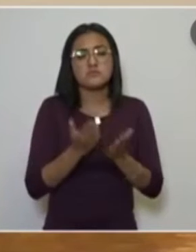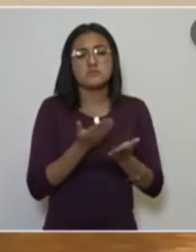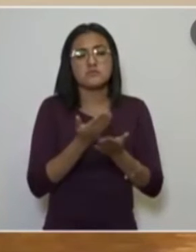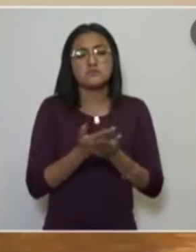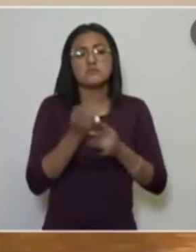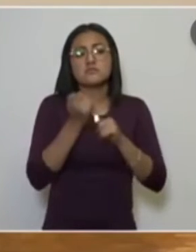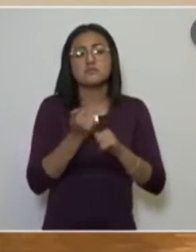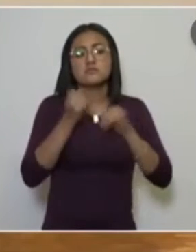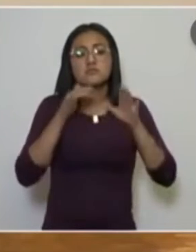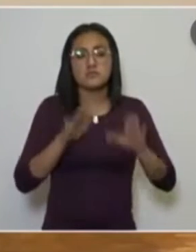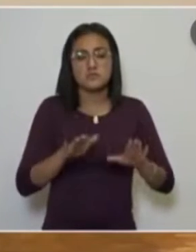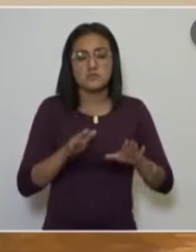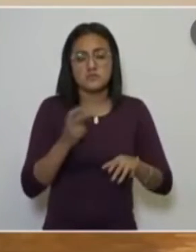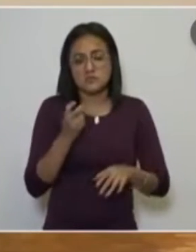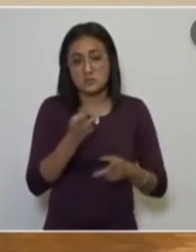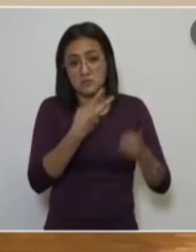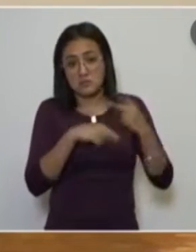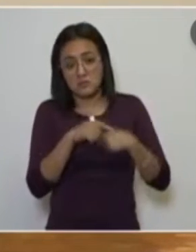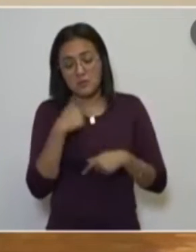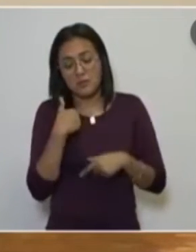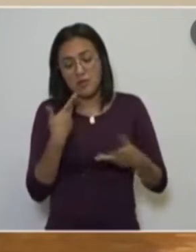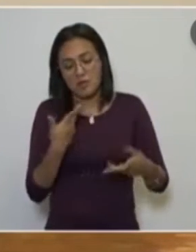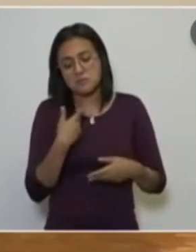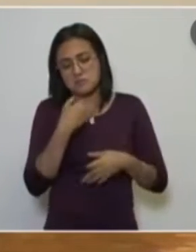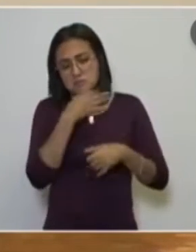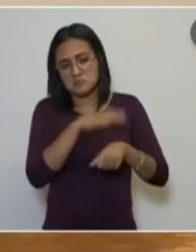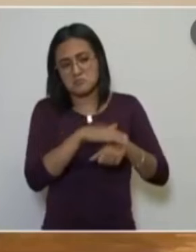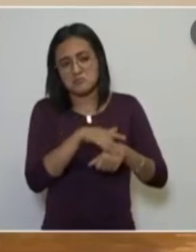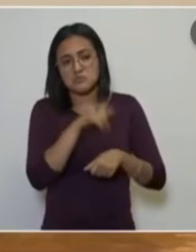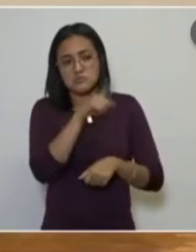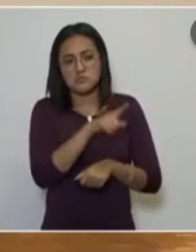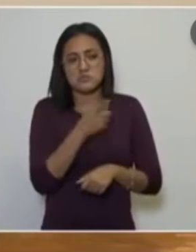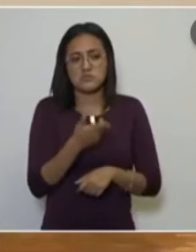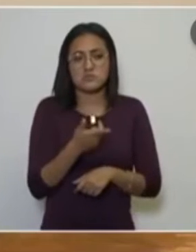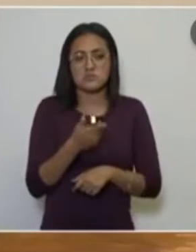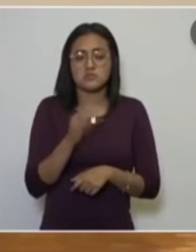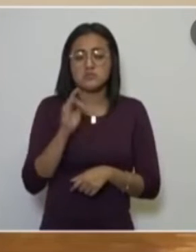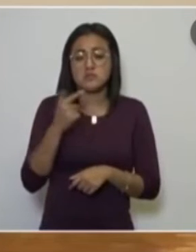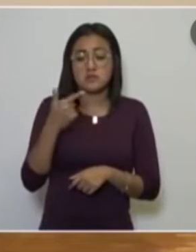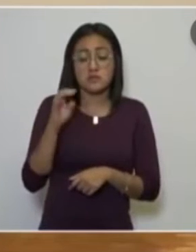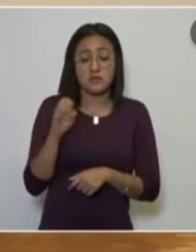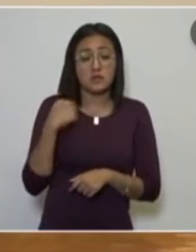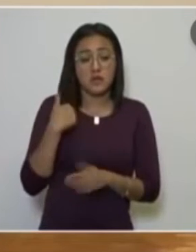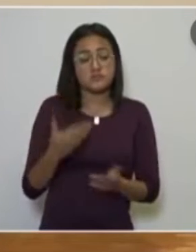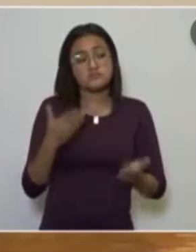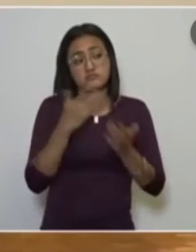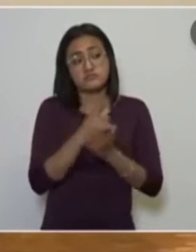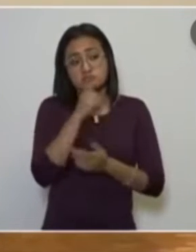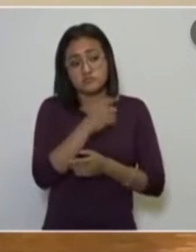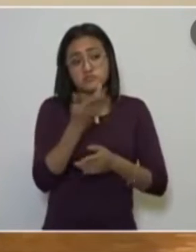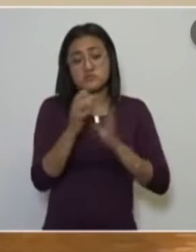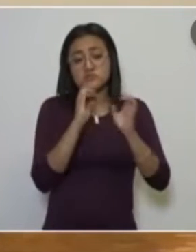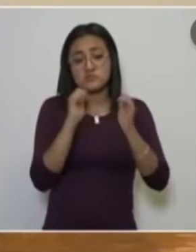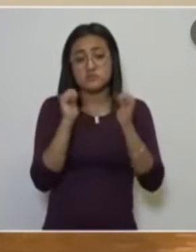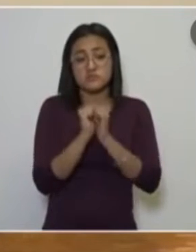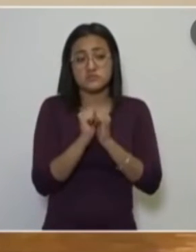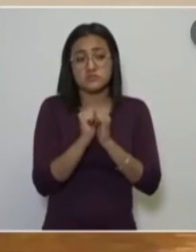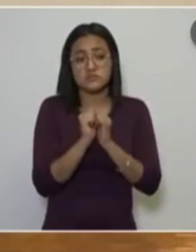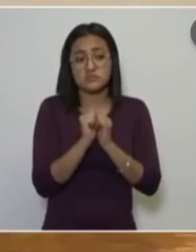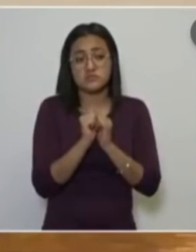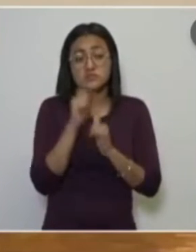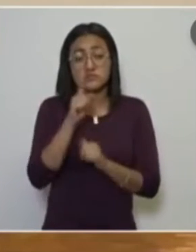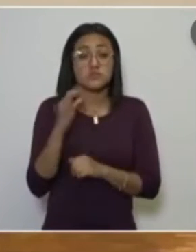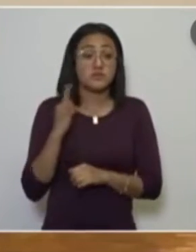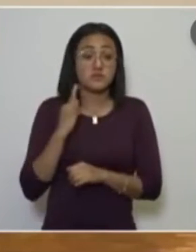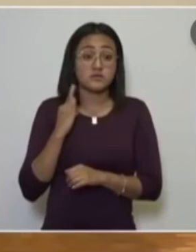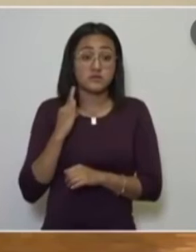información y yo los mandé al tribunal fiscalía a entrevistarse con el fiscal